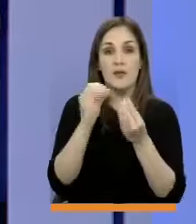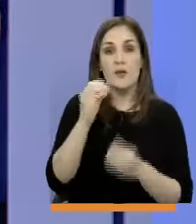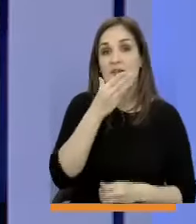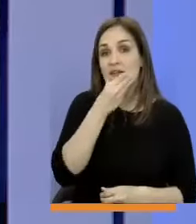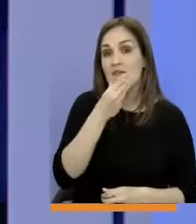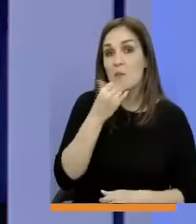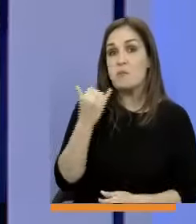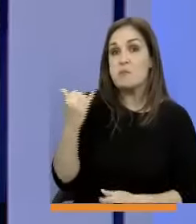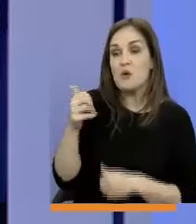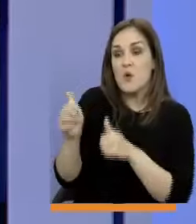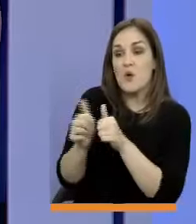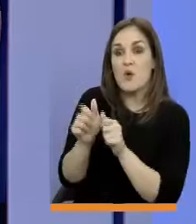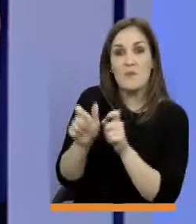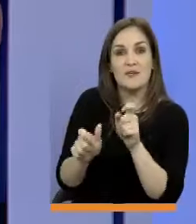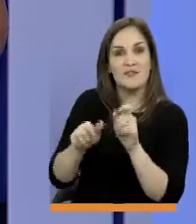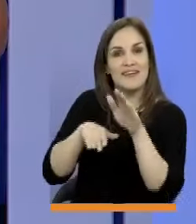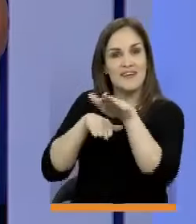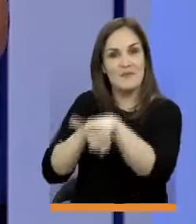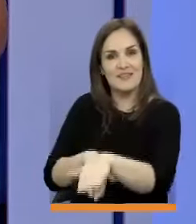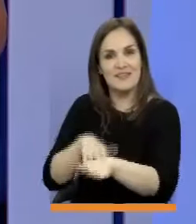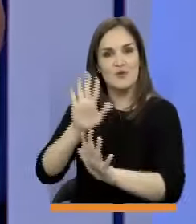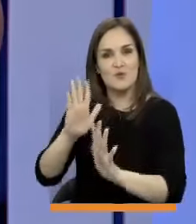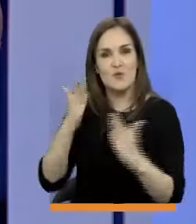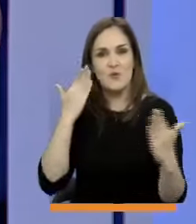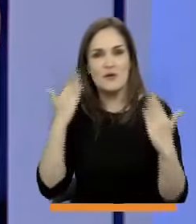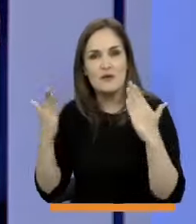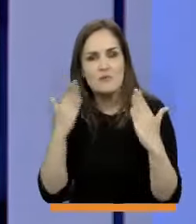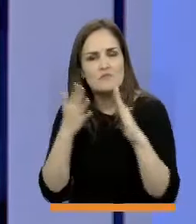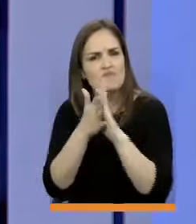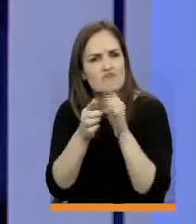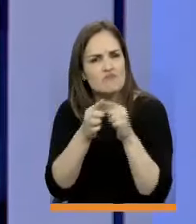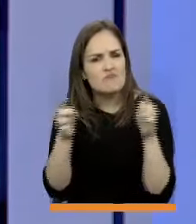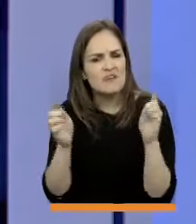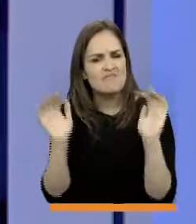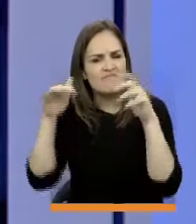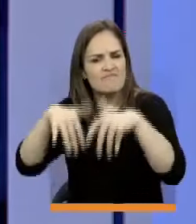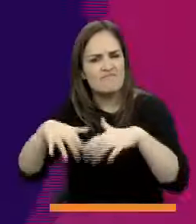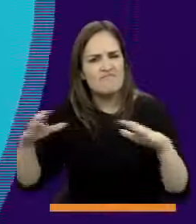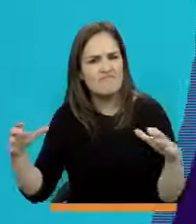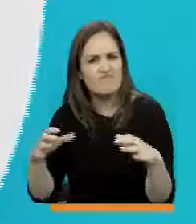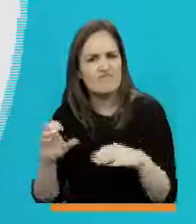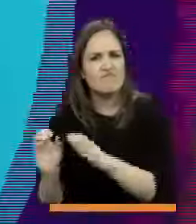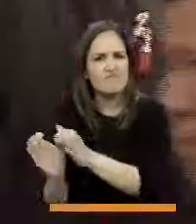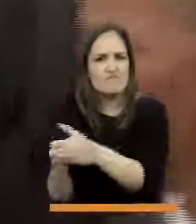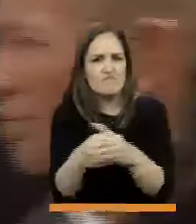en el lugar con los voceros de la ANUC. Cuéntenos un poco más los detalles de esta concentración.